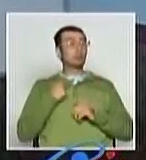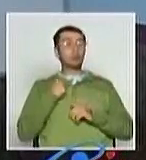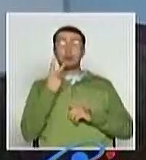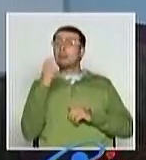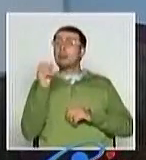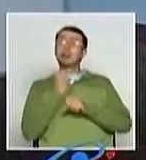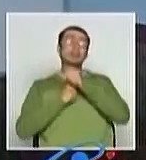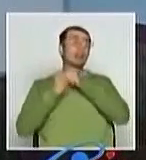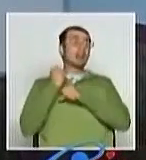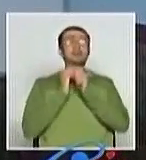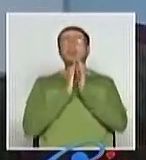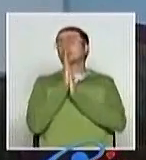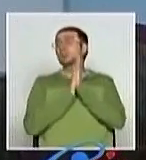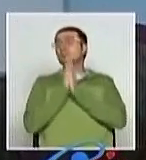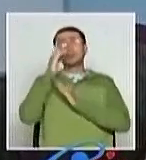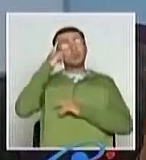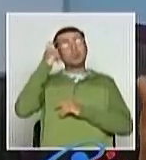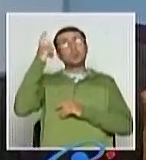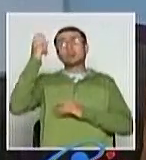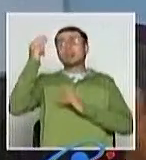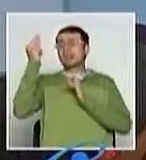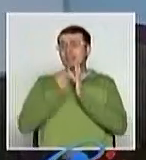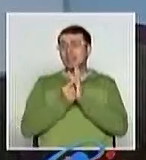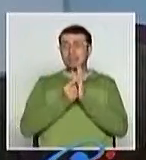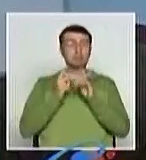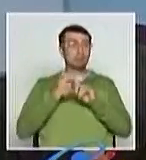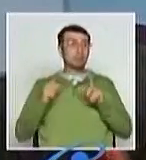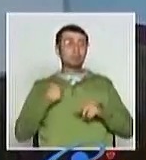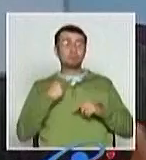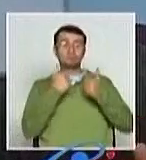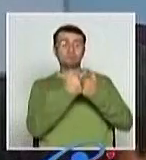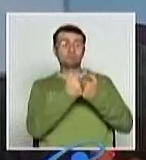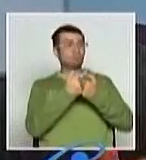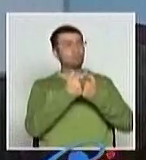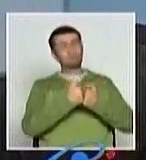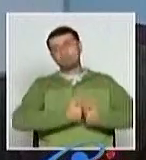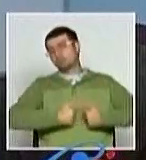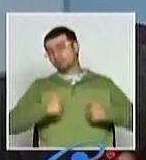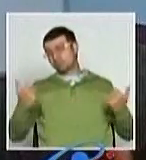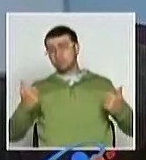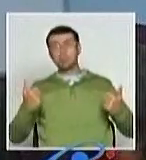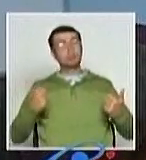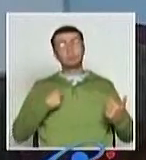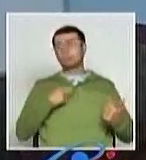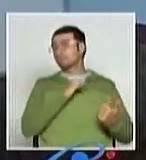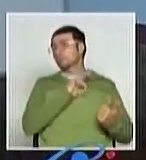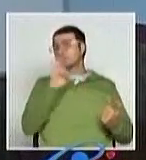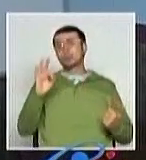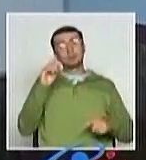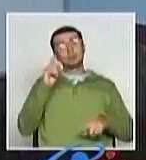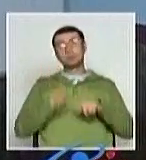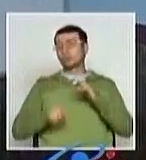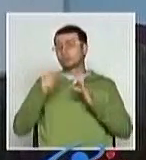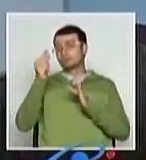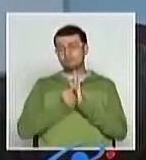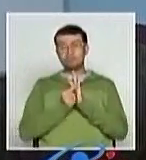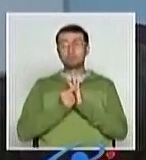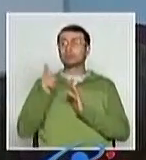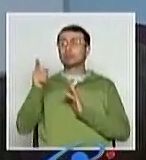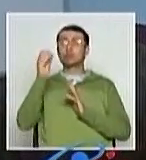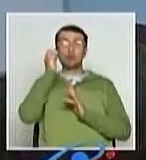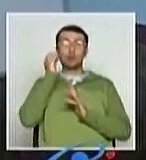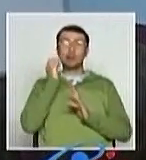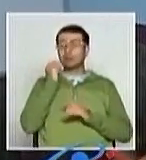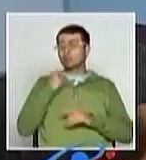era casarme pero me separé de mi expareja y nunca pude tener la fortuna de tener un hogar simplemente me